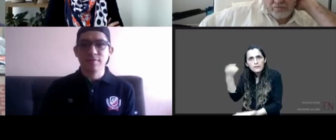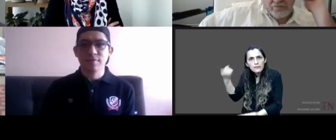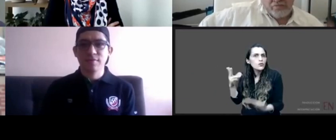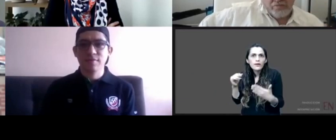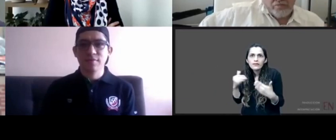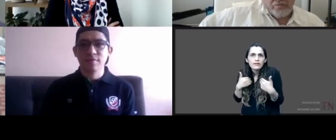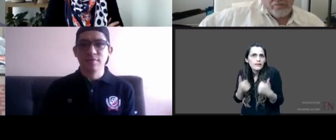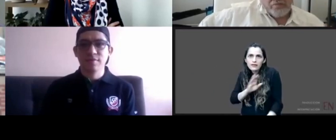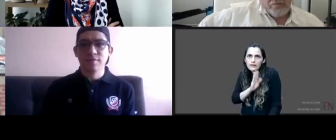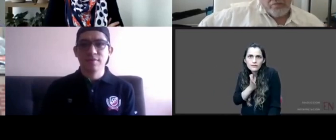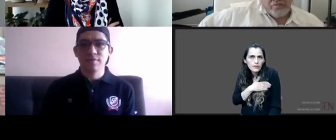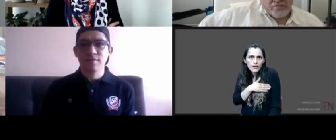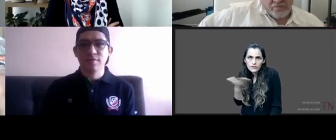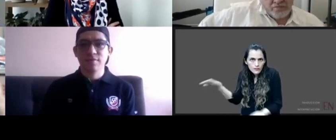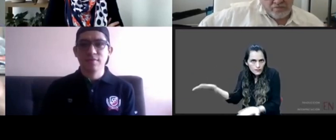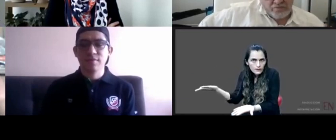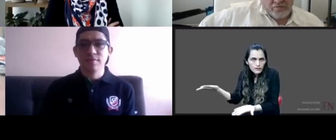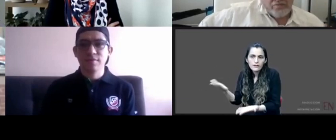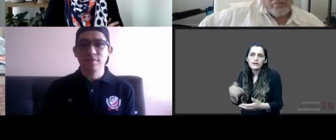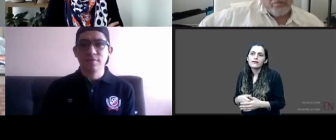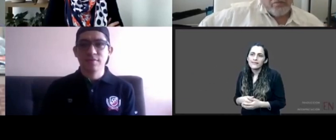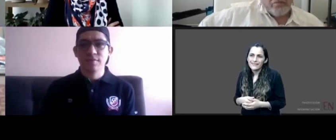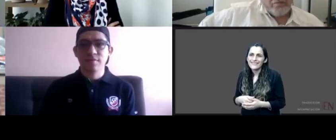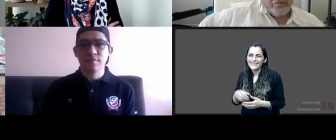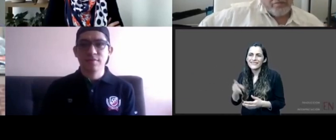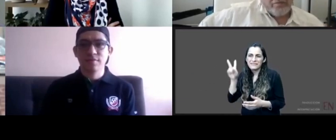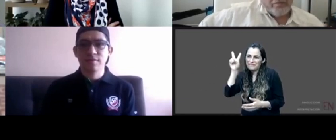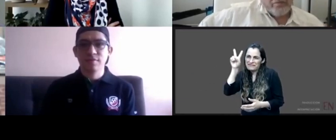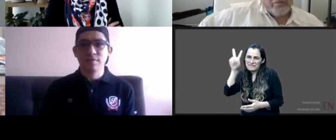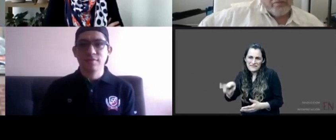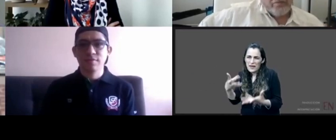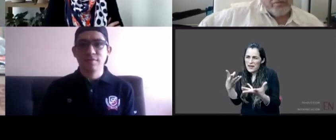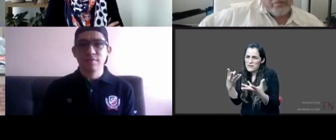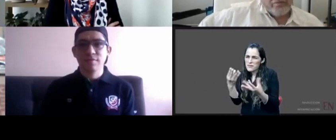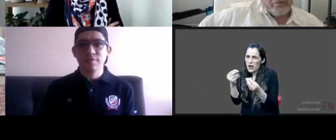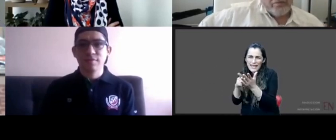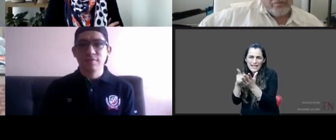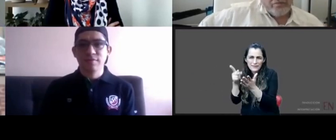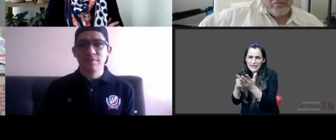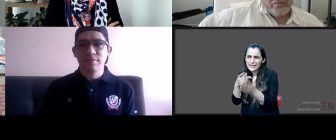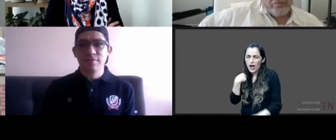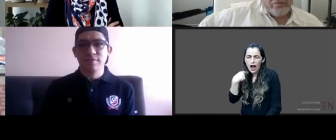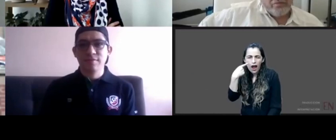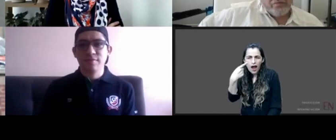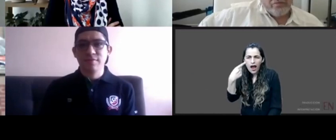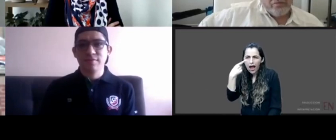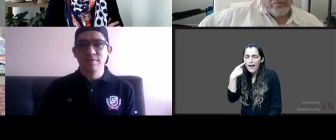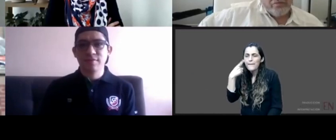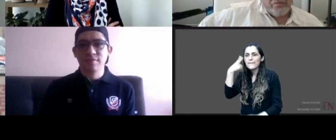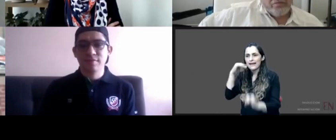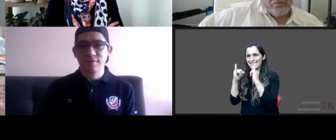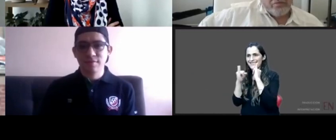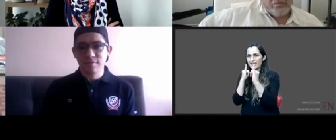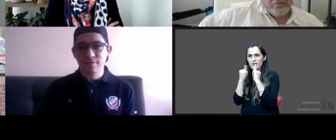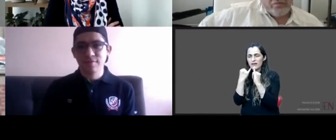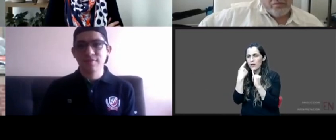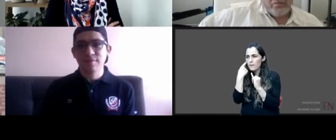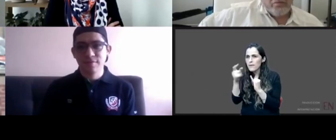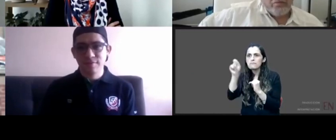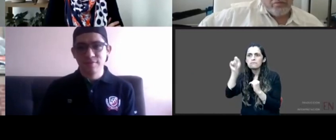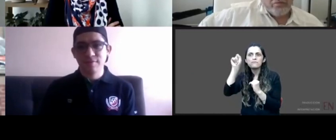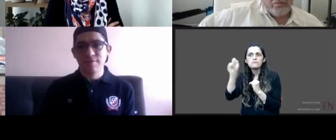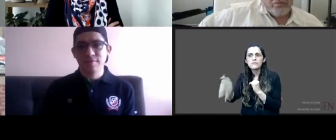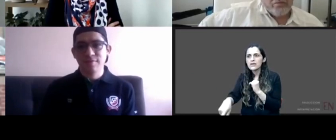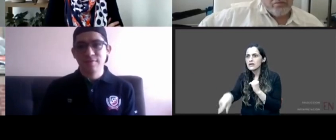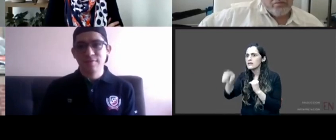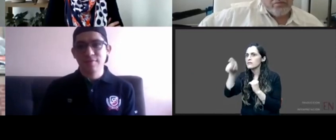veces, más bien casi la mayoría de las veces que he asistido a mis compañeros, es como lo mismo,